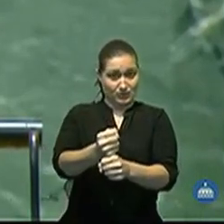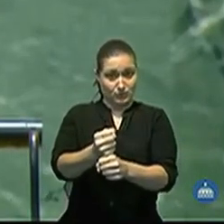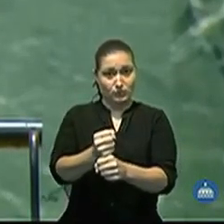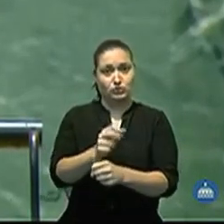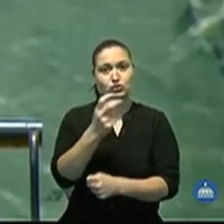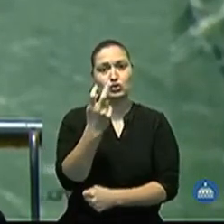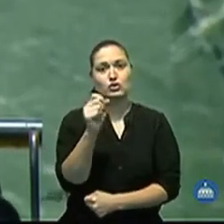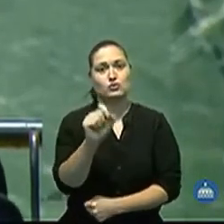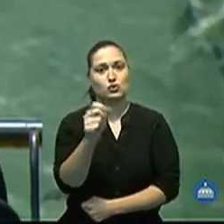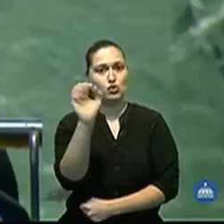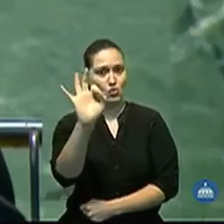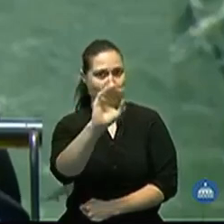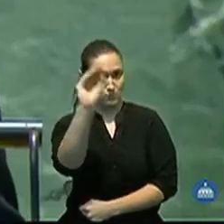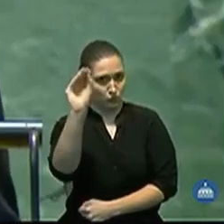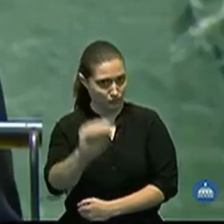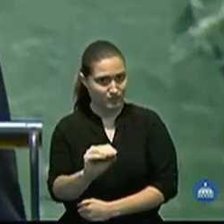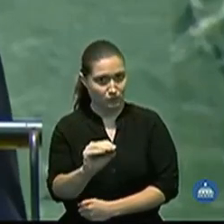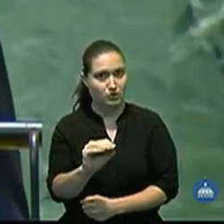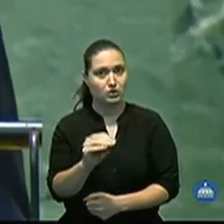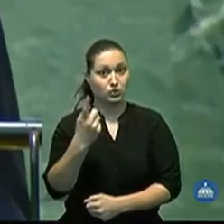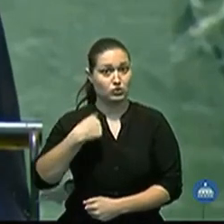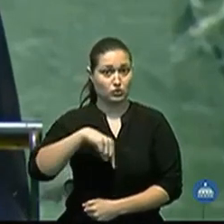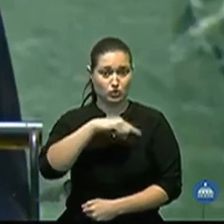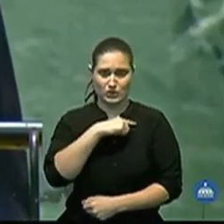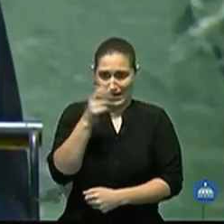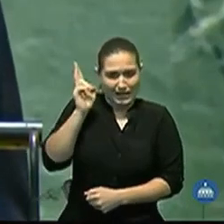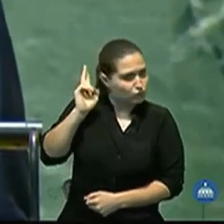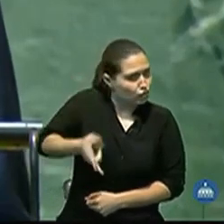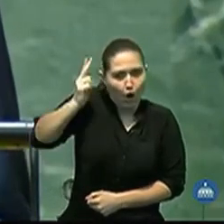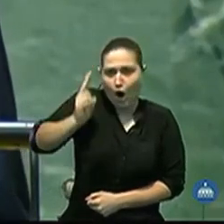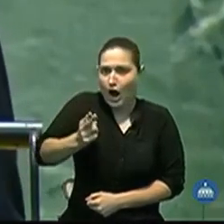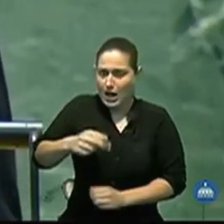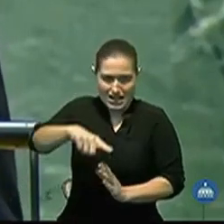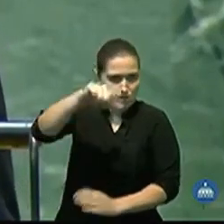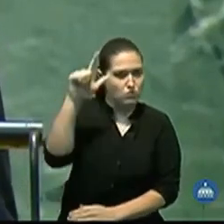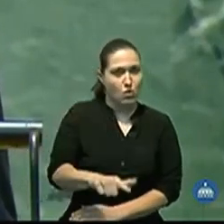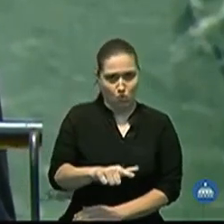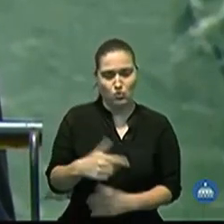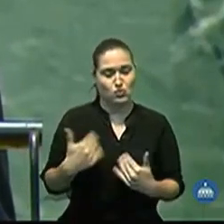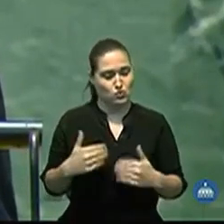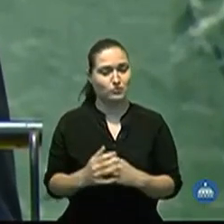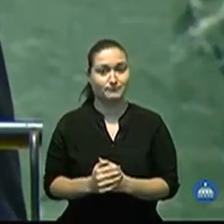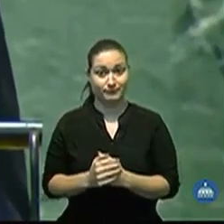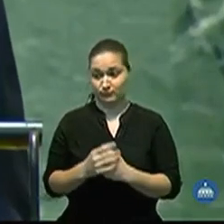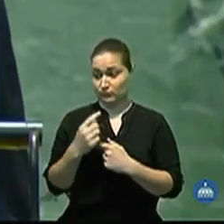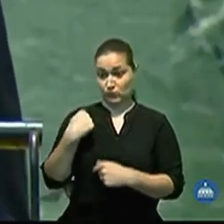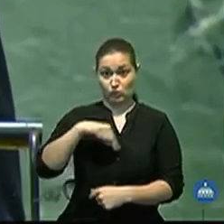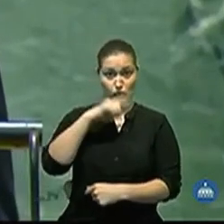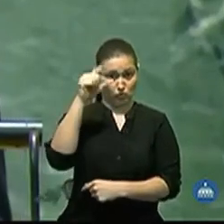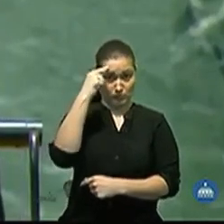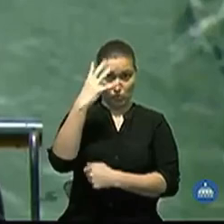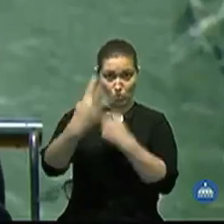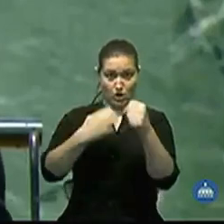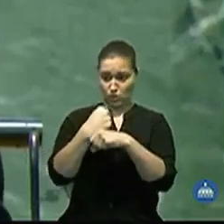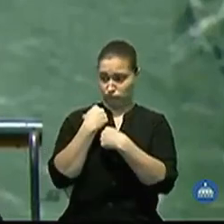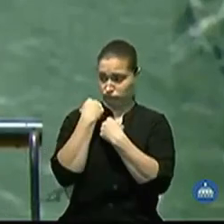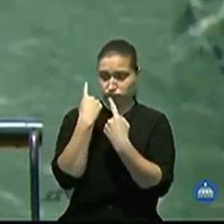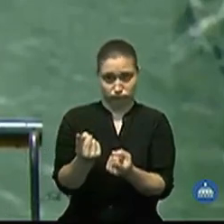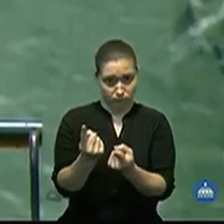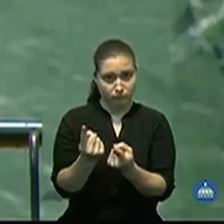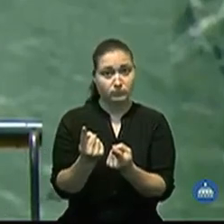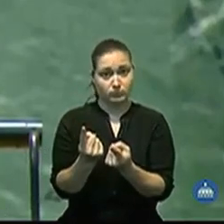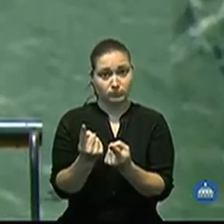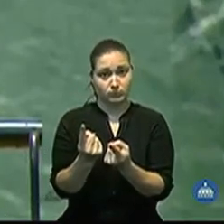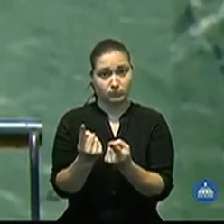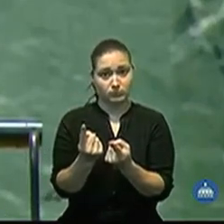18.9%, el nivel más bajo en nuestra historia. En estos 4 años de gestión, hemos más que duplicado el